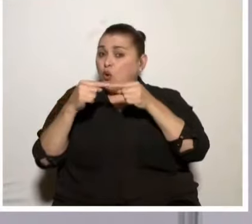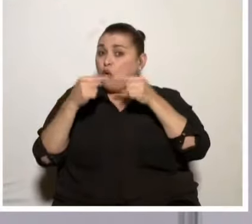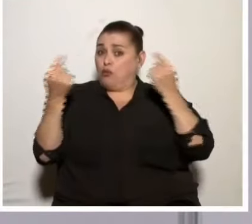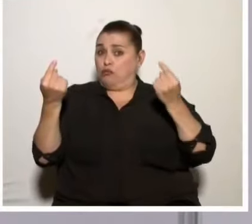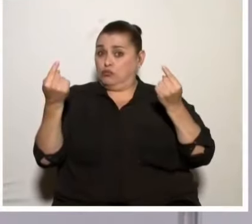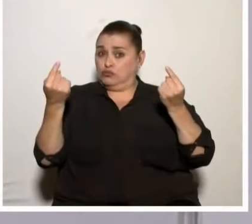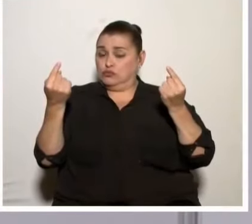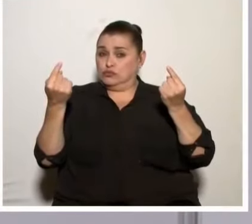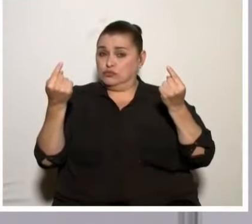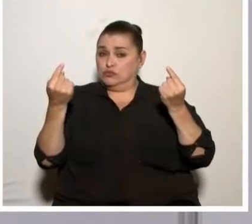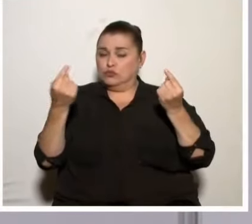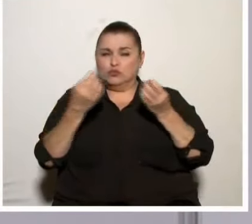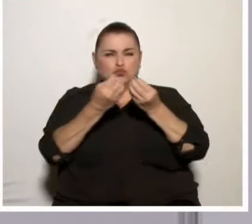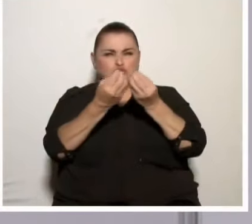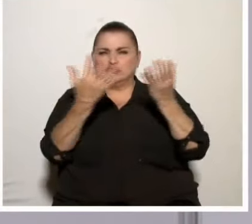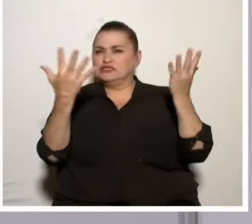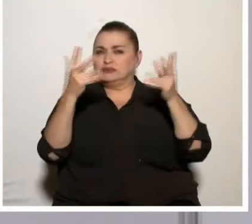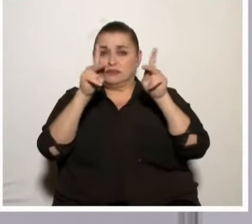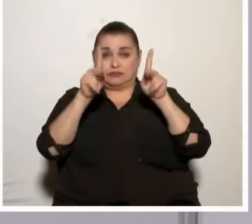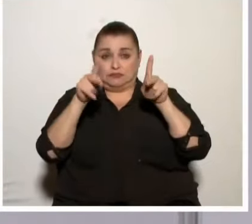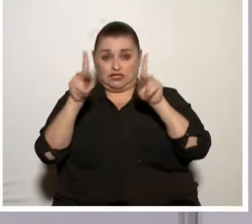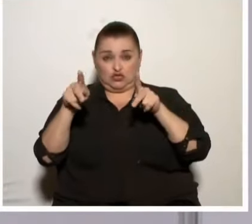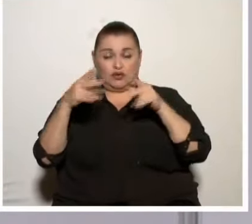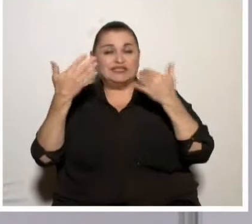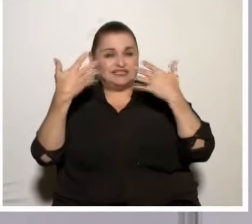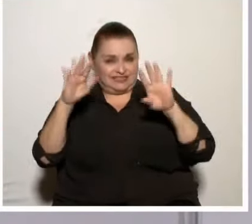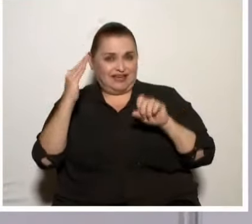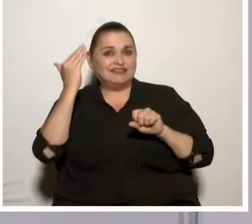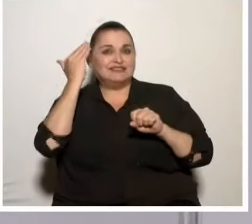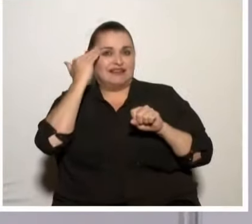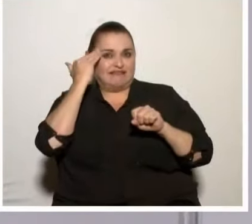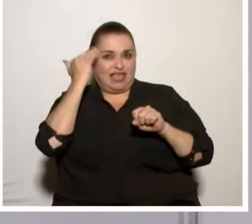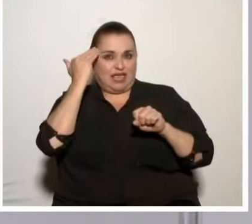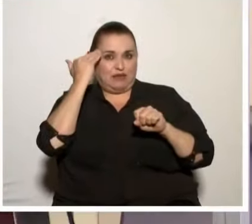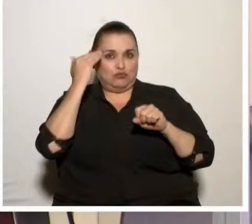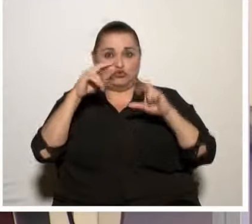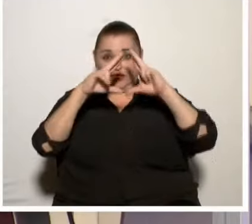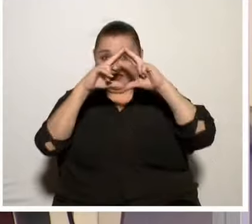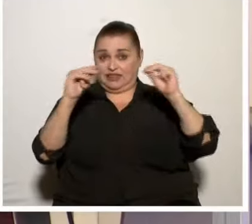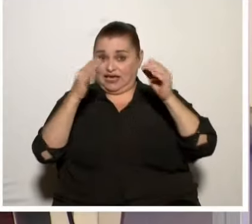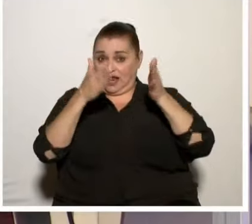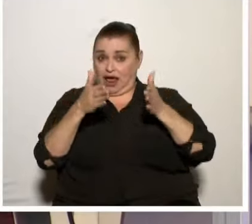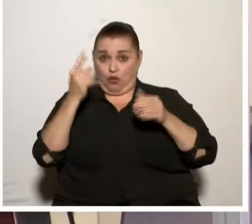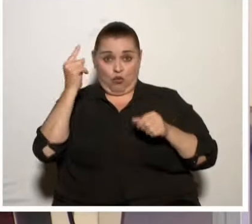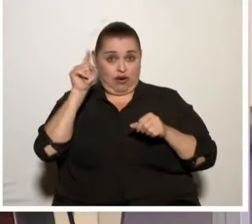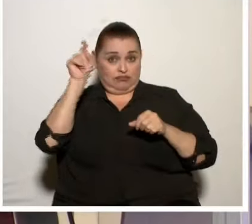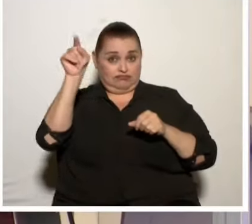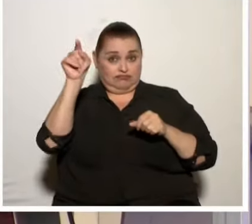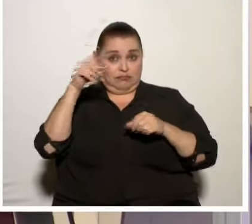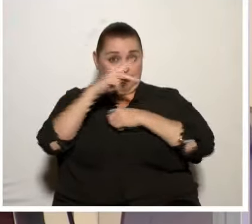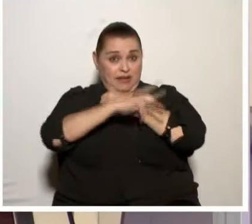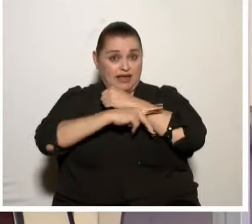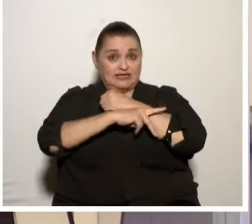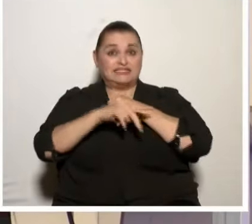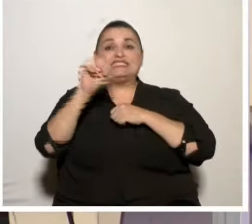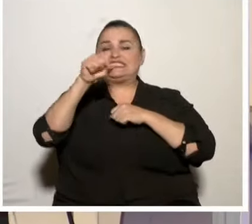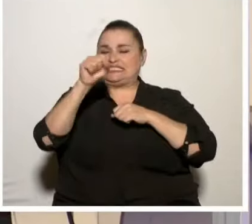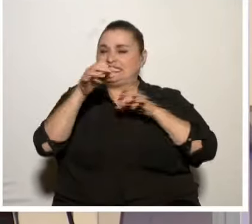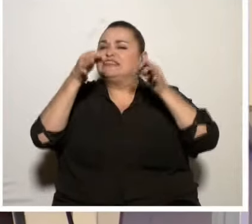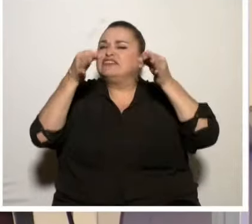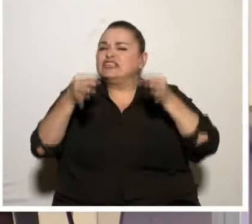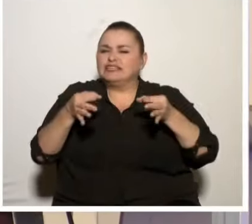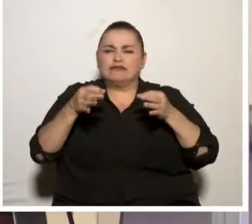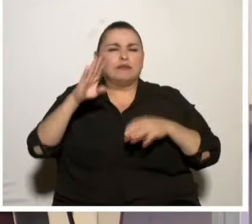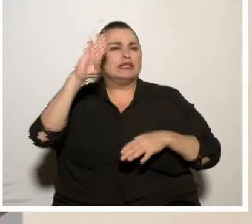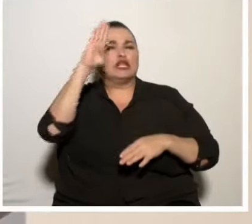oposición? Muchísimas personas ya conocemos de Nicaragua. Bueno, definitivamente